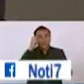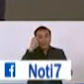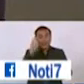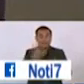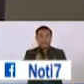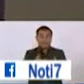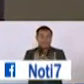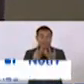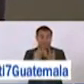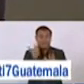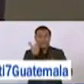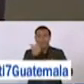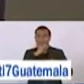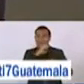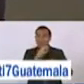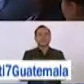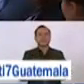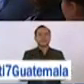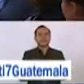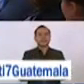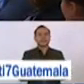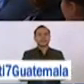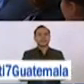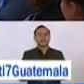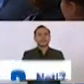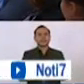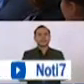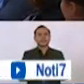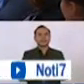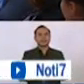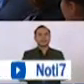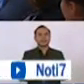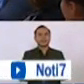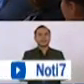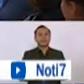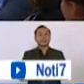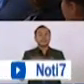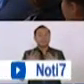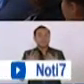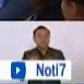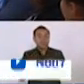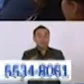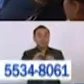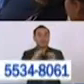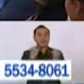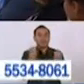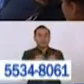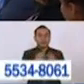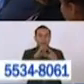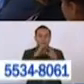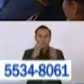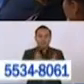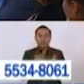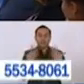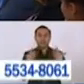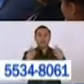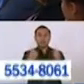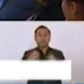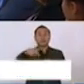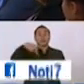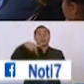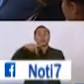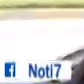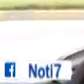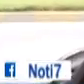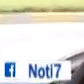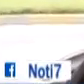SARS. Pero las similitudes descubiertas no explican por qué la nueva pandemia de coronavirus, escuche usted, ya